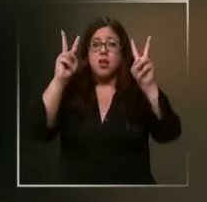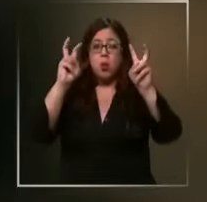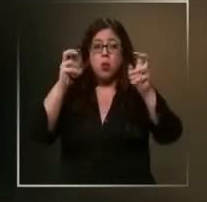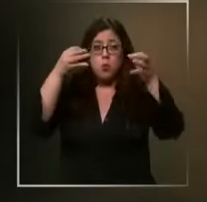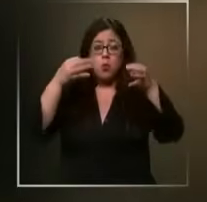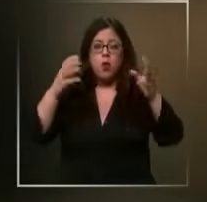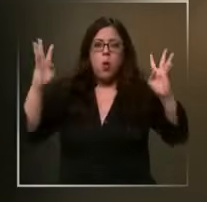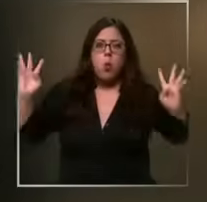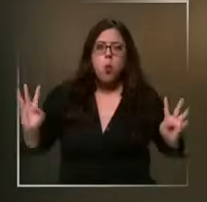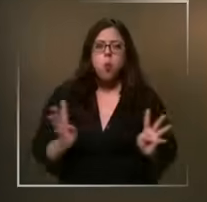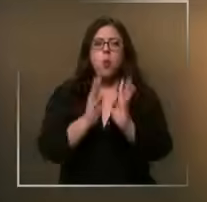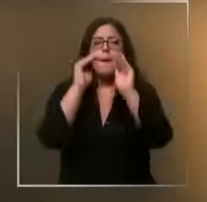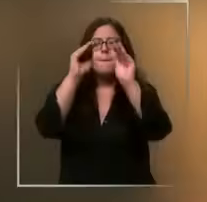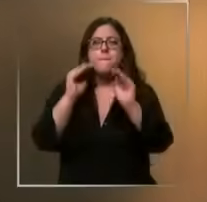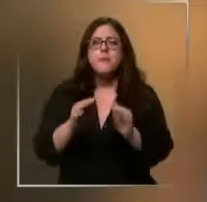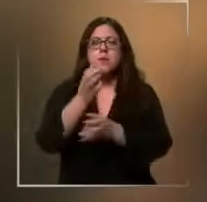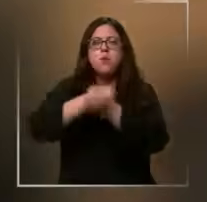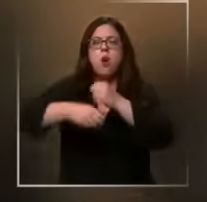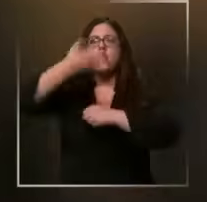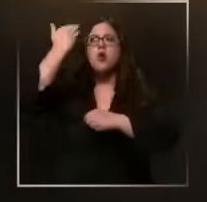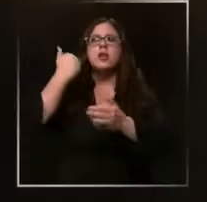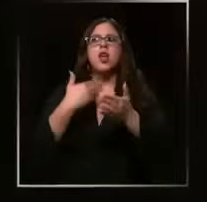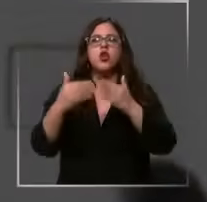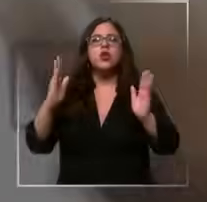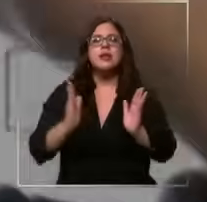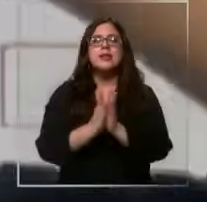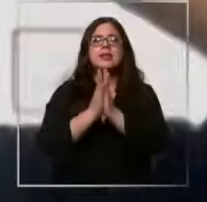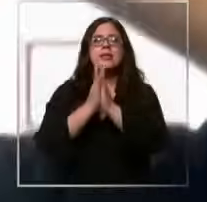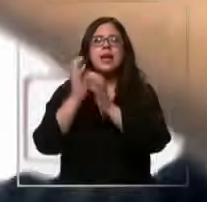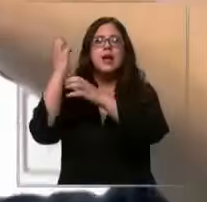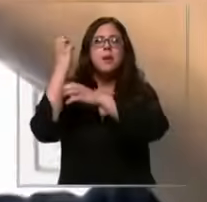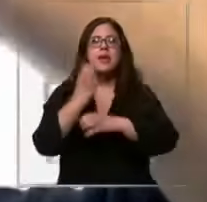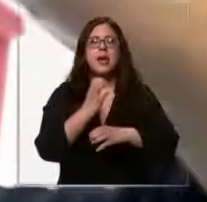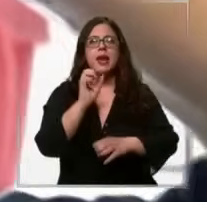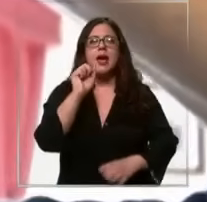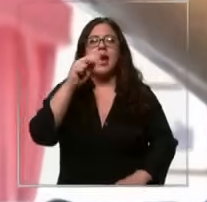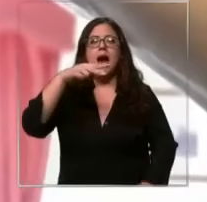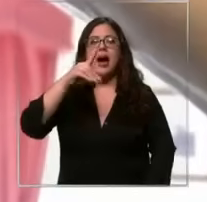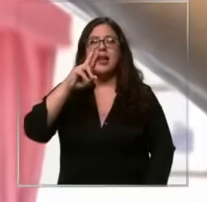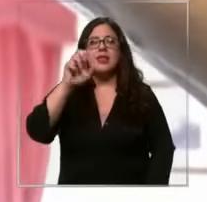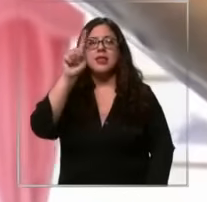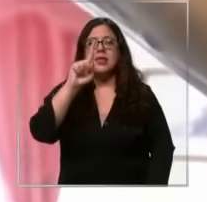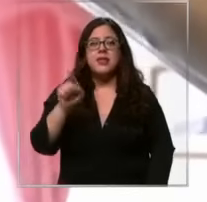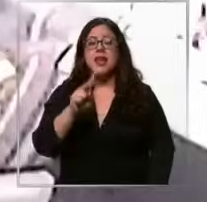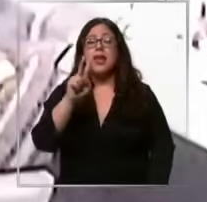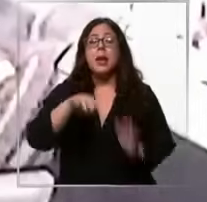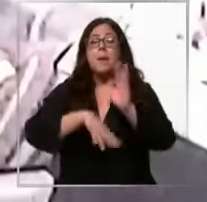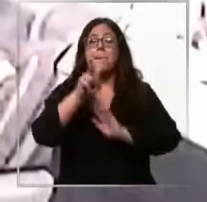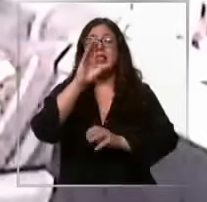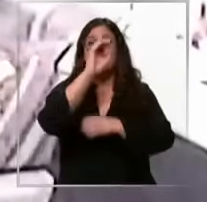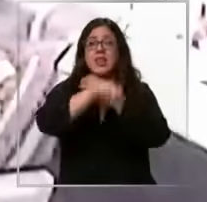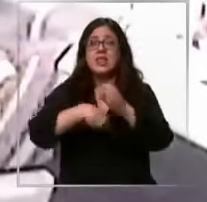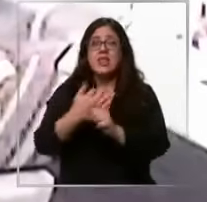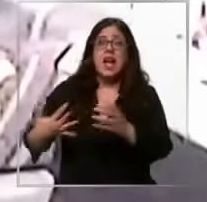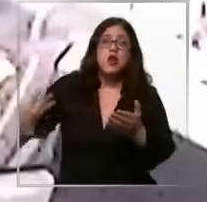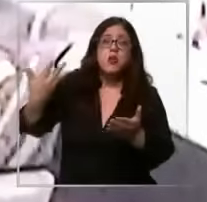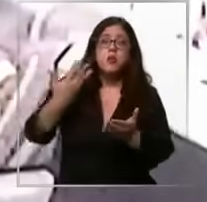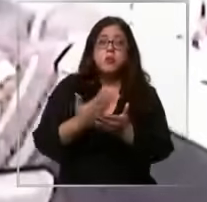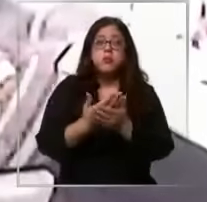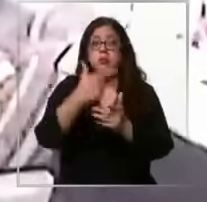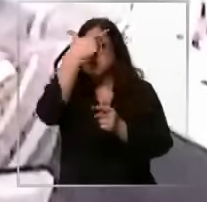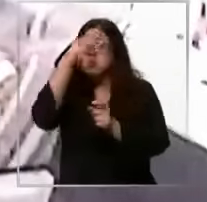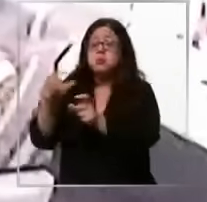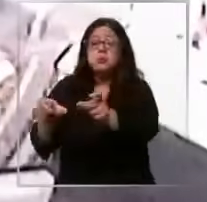edificios como este registrado hace unos años en San Miguel. Andrés es conserje hace más de 20 años y nunca se había enfrentado a